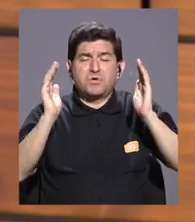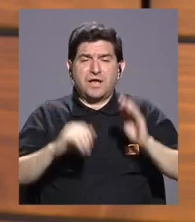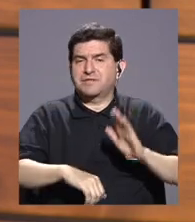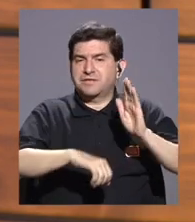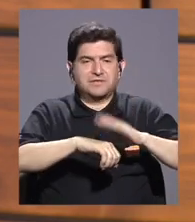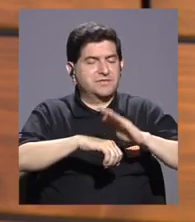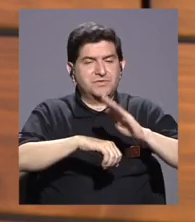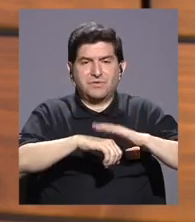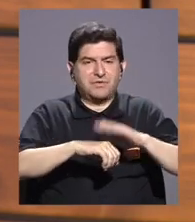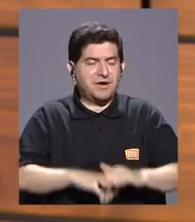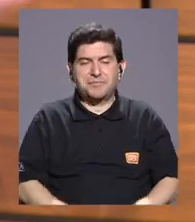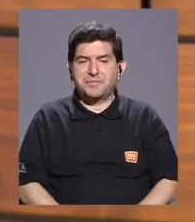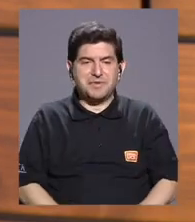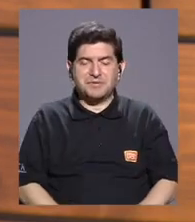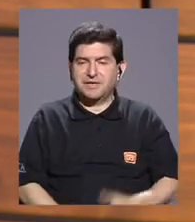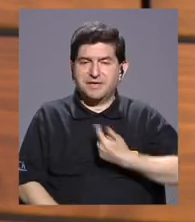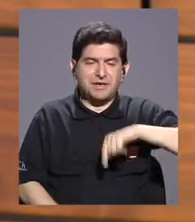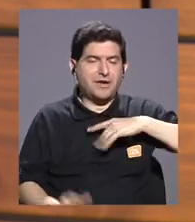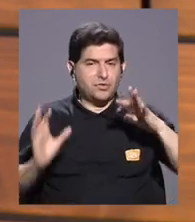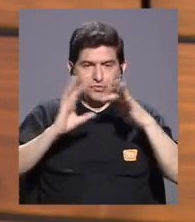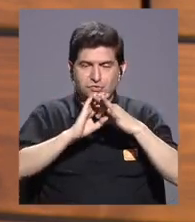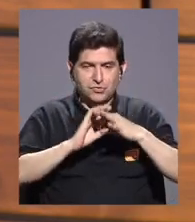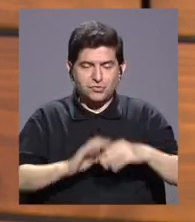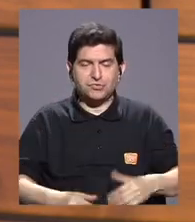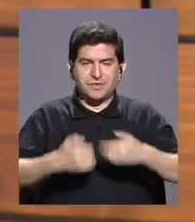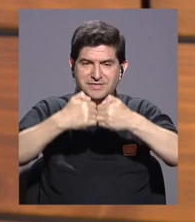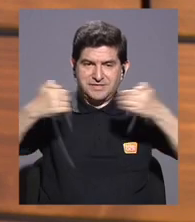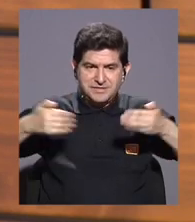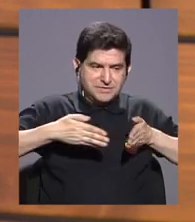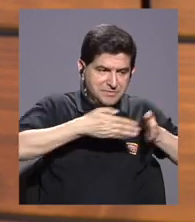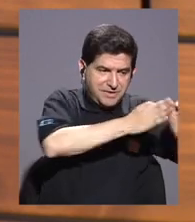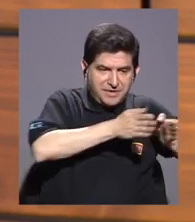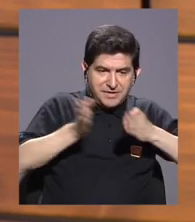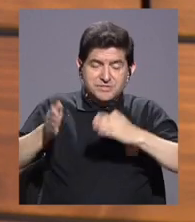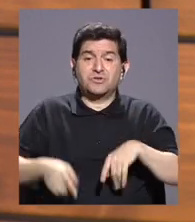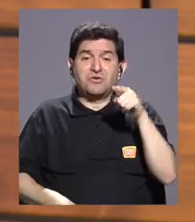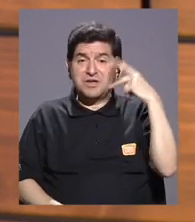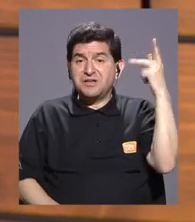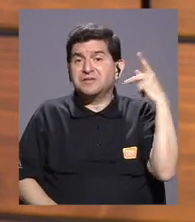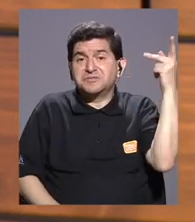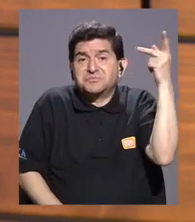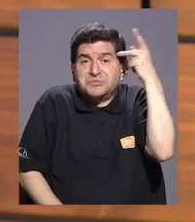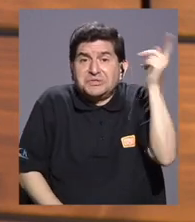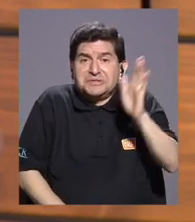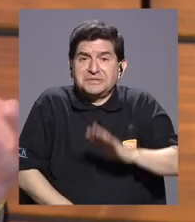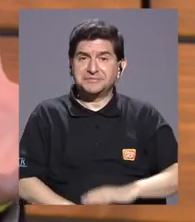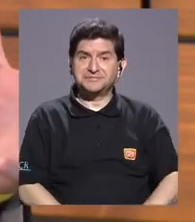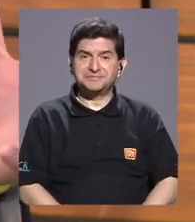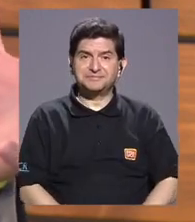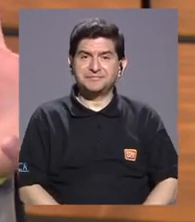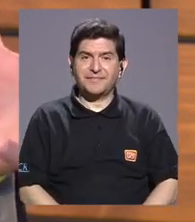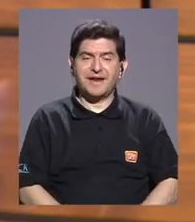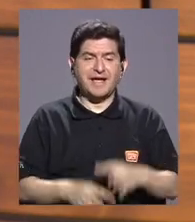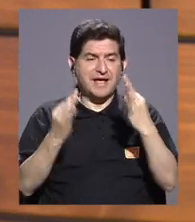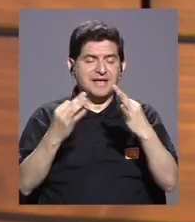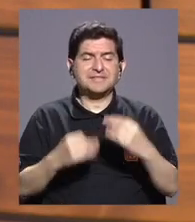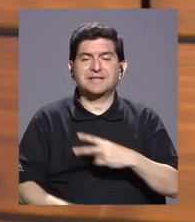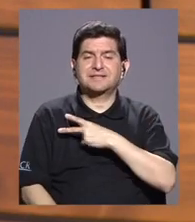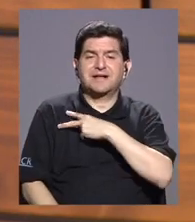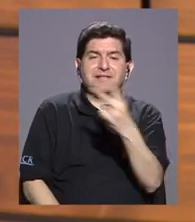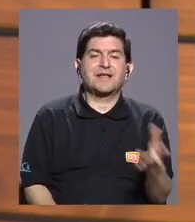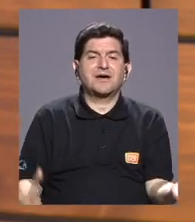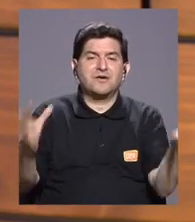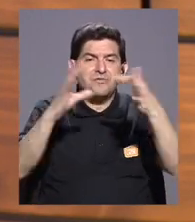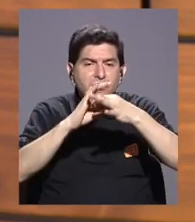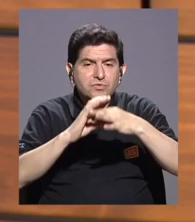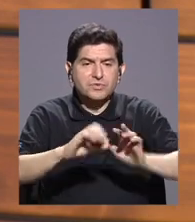no, de que iremos por caminos totalmente separados, y de eso se trata la política. Al final de cuentas se trata de sumar